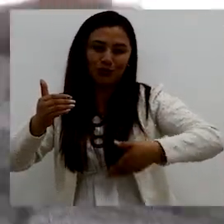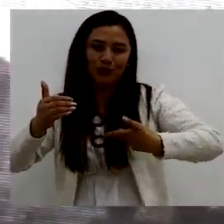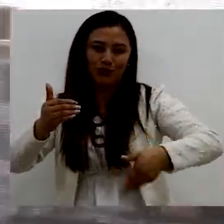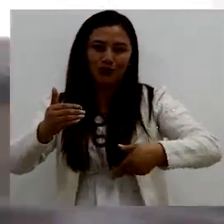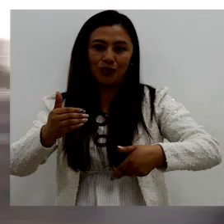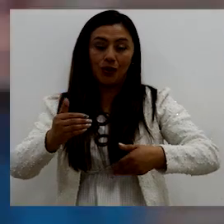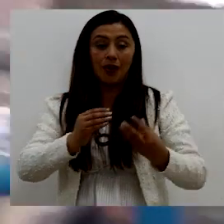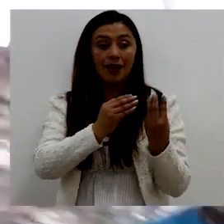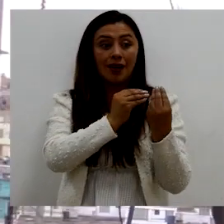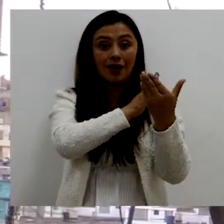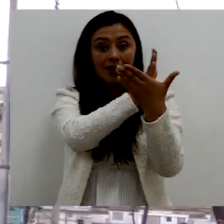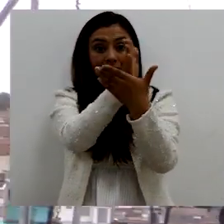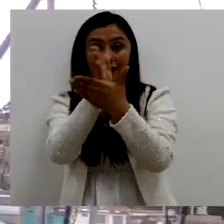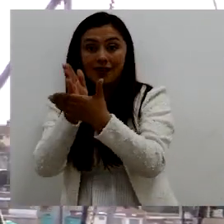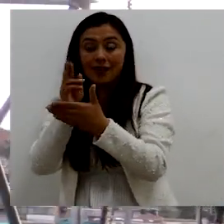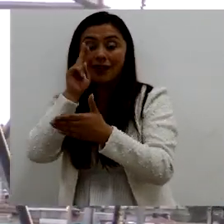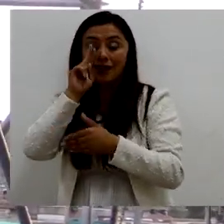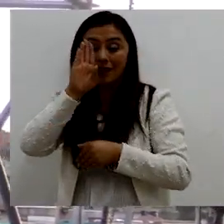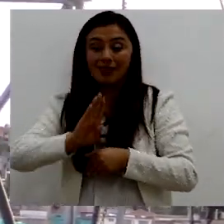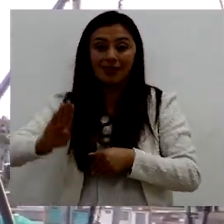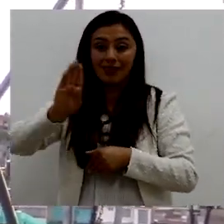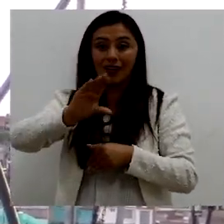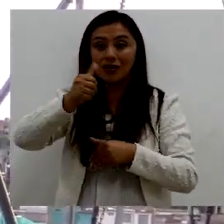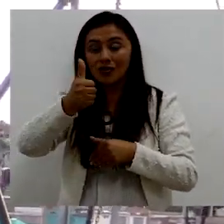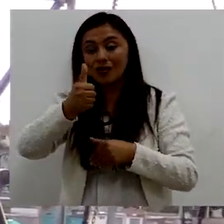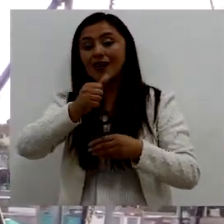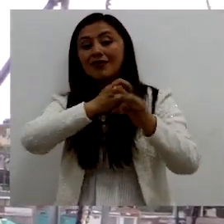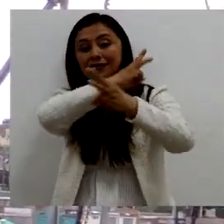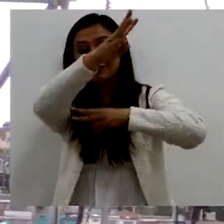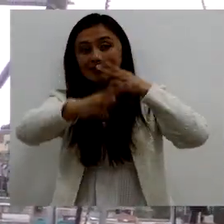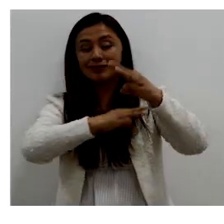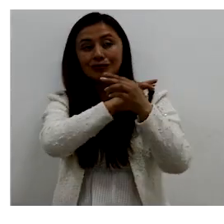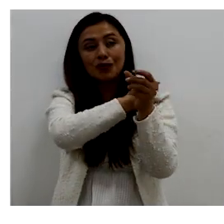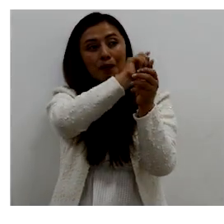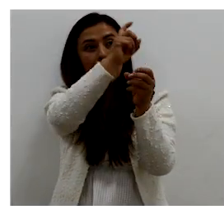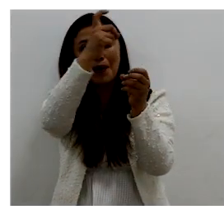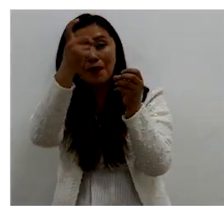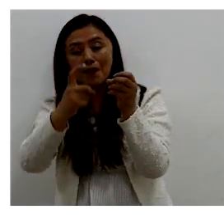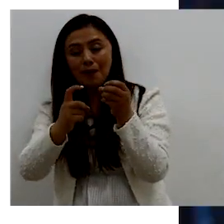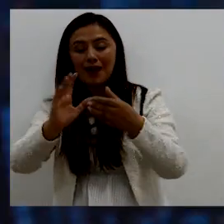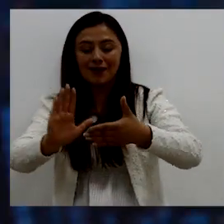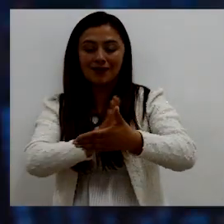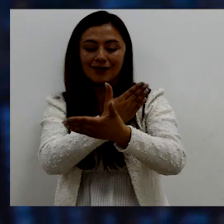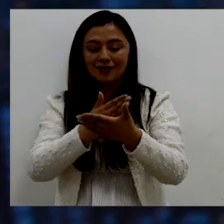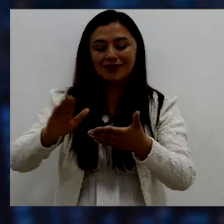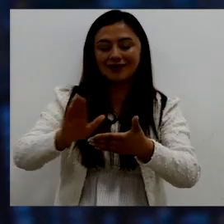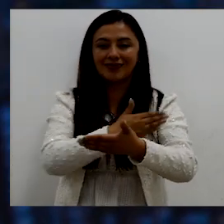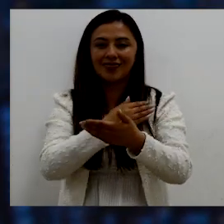llevar ante el país, ante el mundo, como hermanos, como familia, más allá de simplemente músicos.